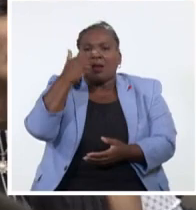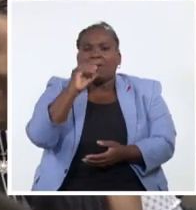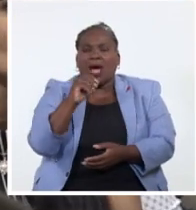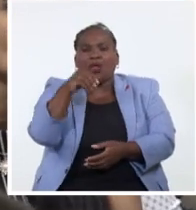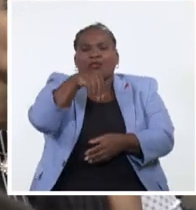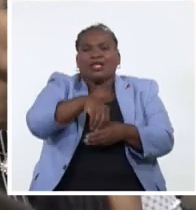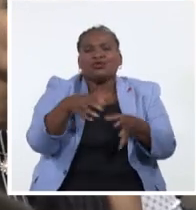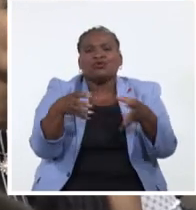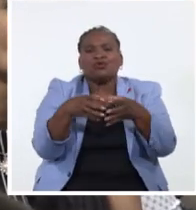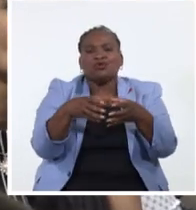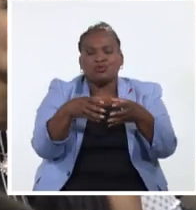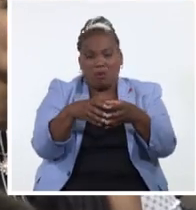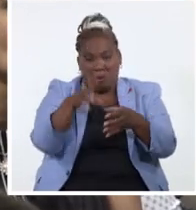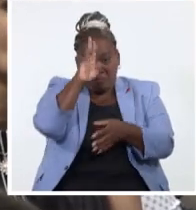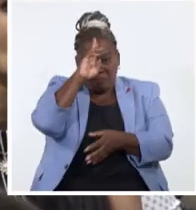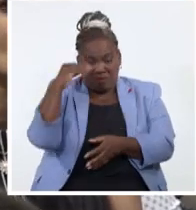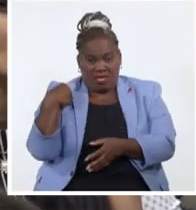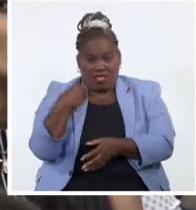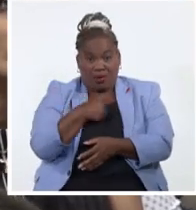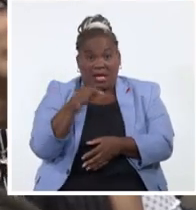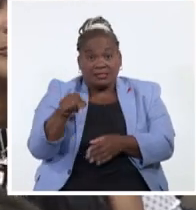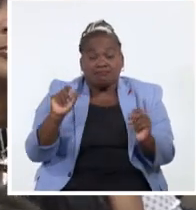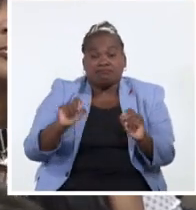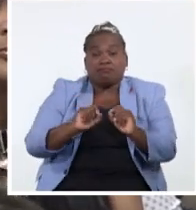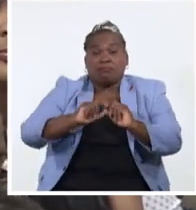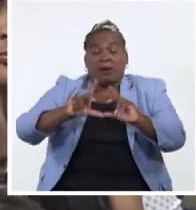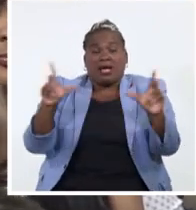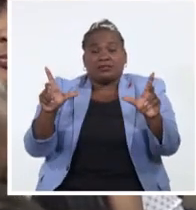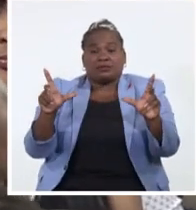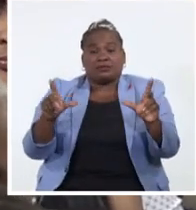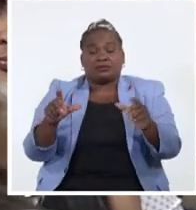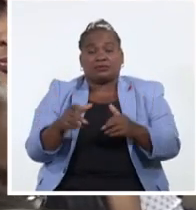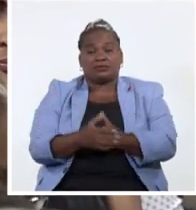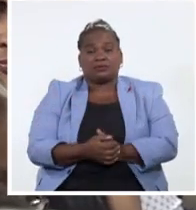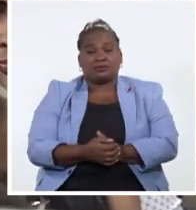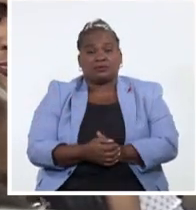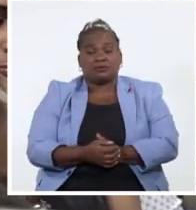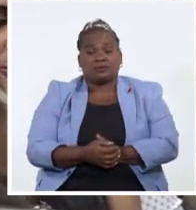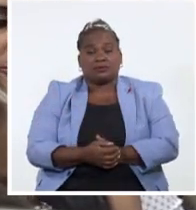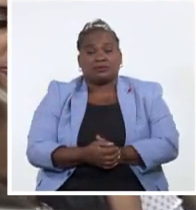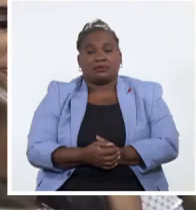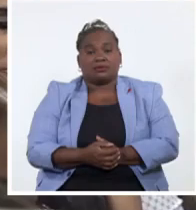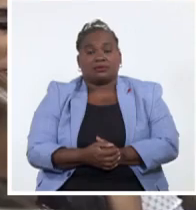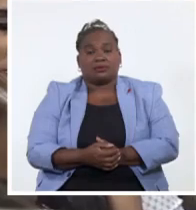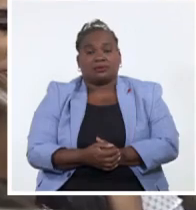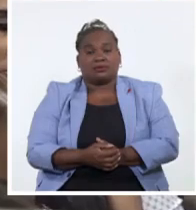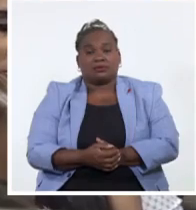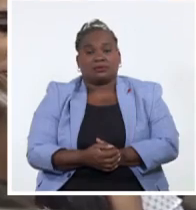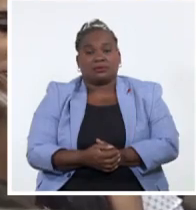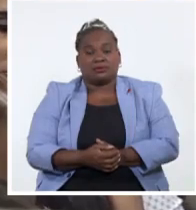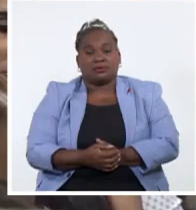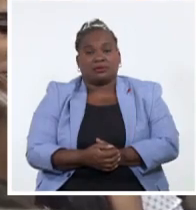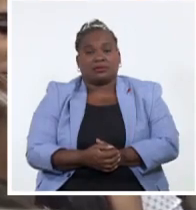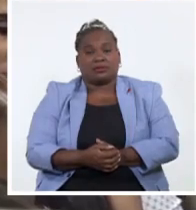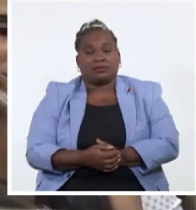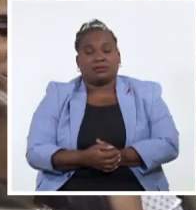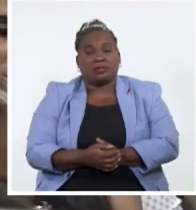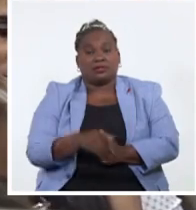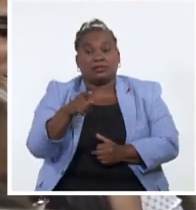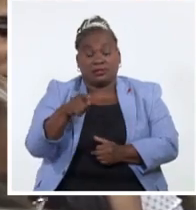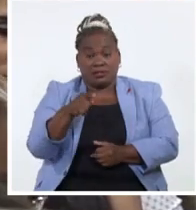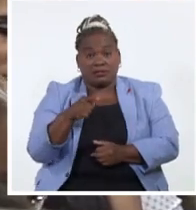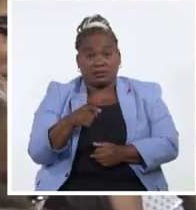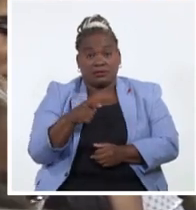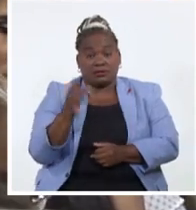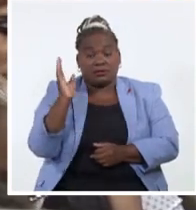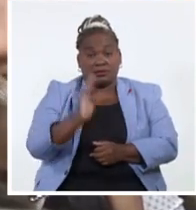Henry riff ese ese impacto que tuvo en la salud y en la sociedad barbariense causó que nosotros estemos